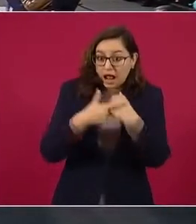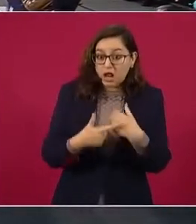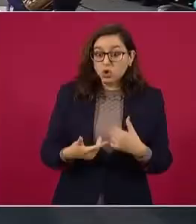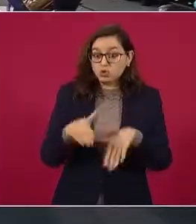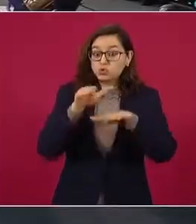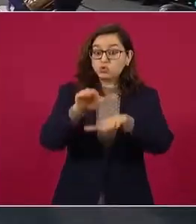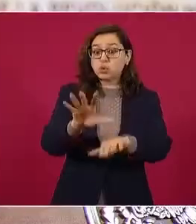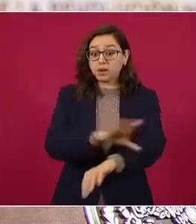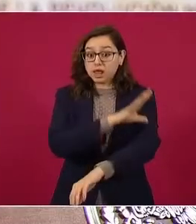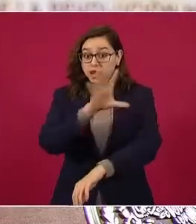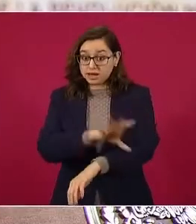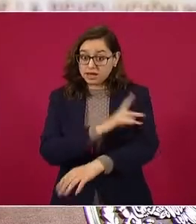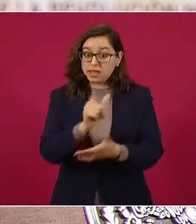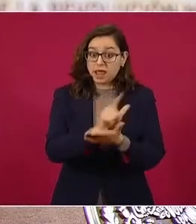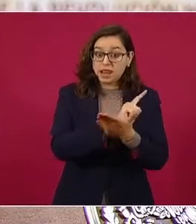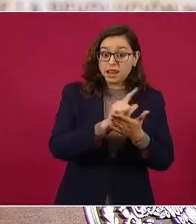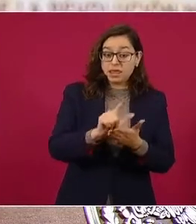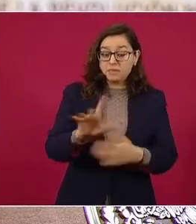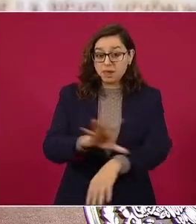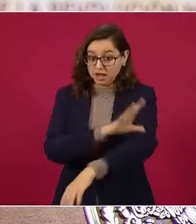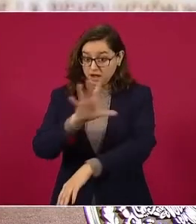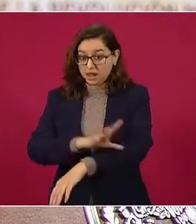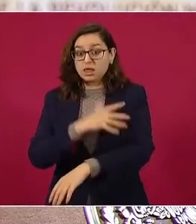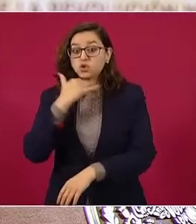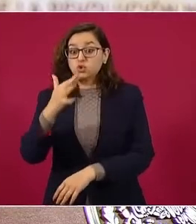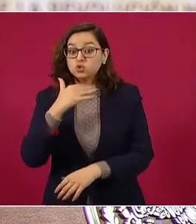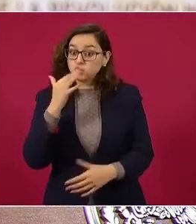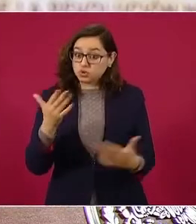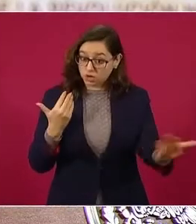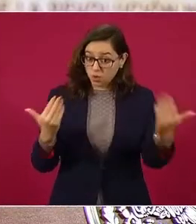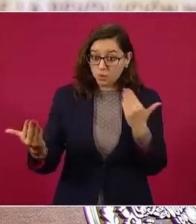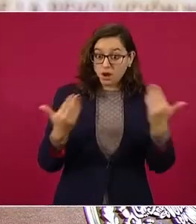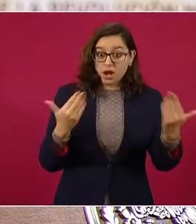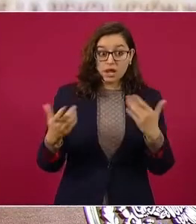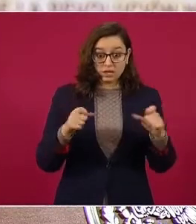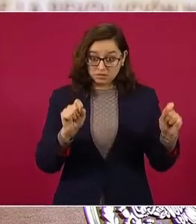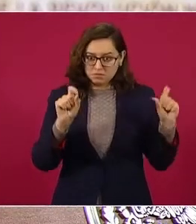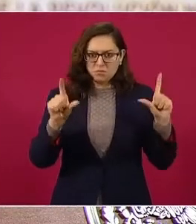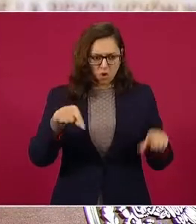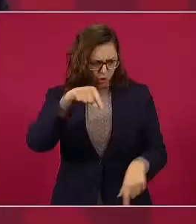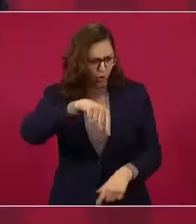sobre energías sucias.